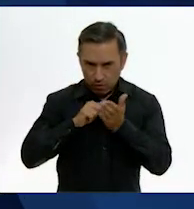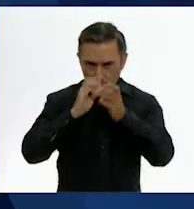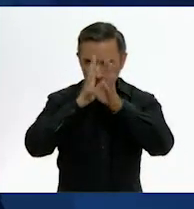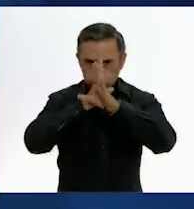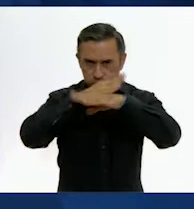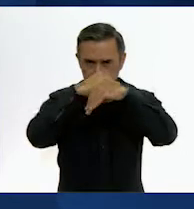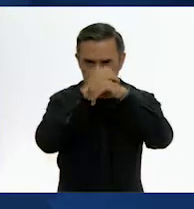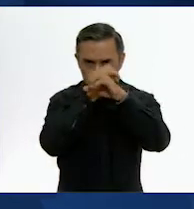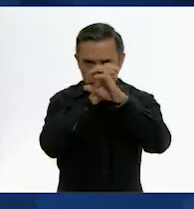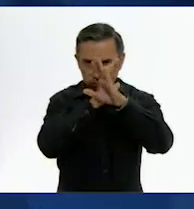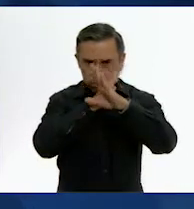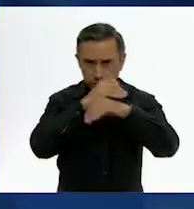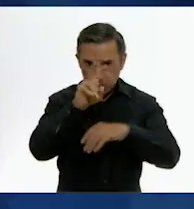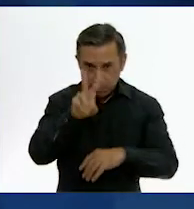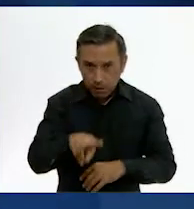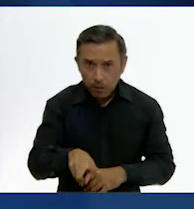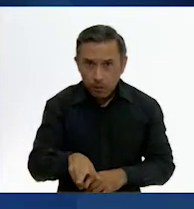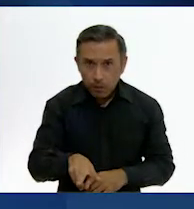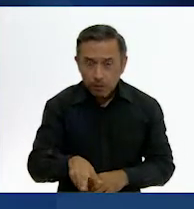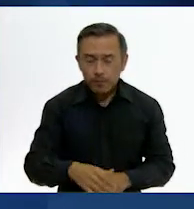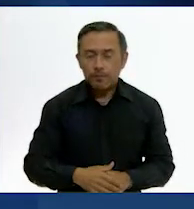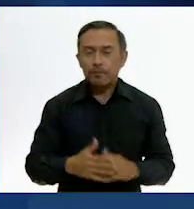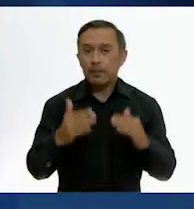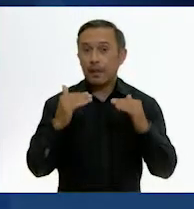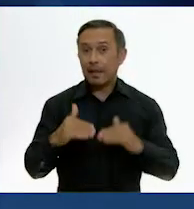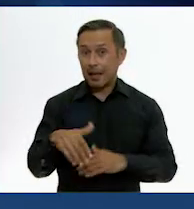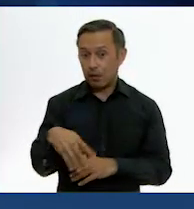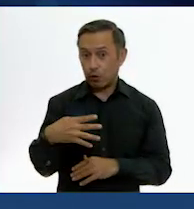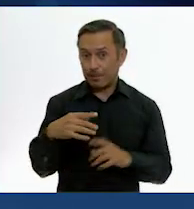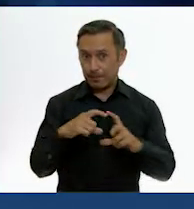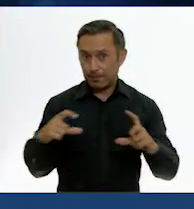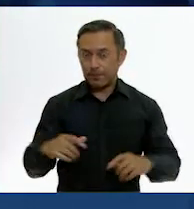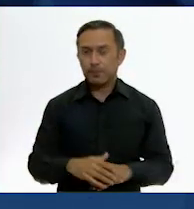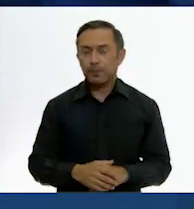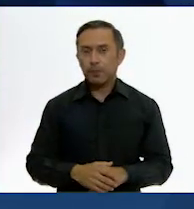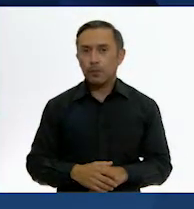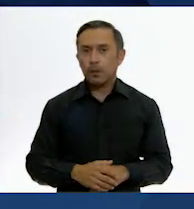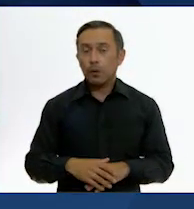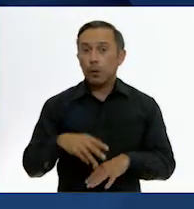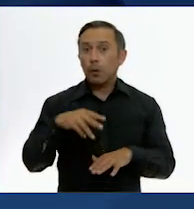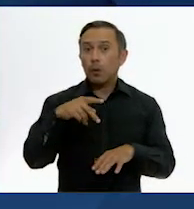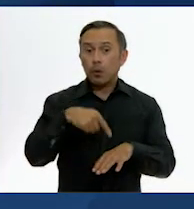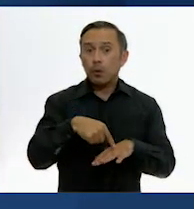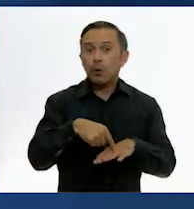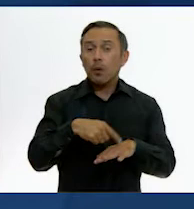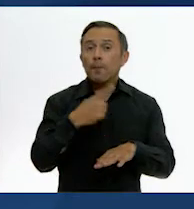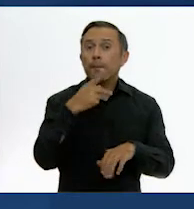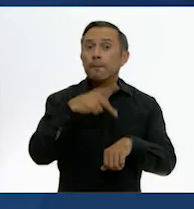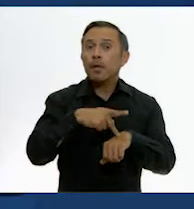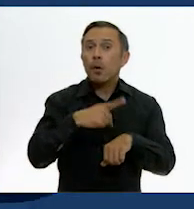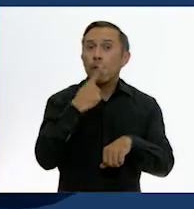14 que dijeron los rubíes ante el jugo de las granadas